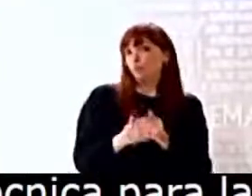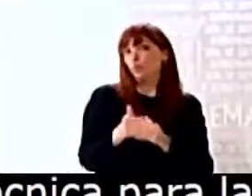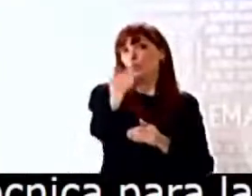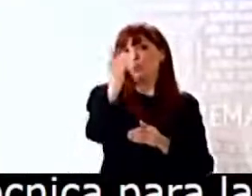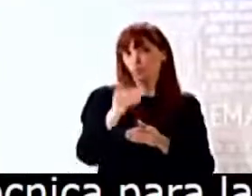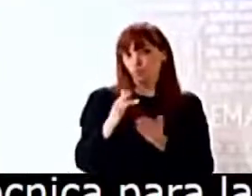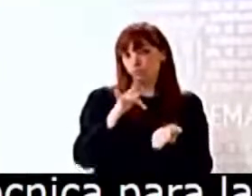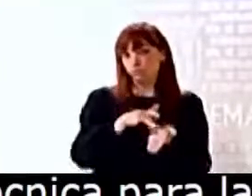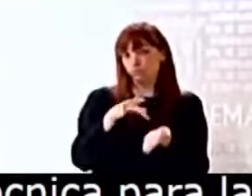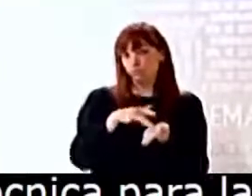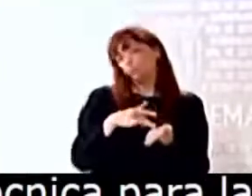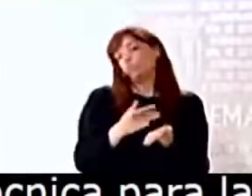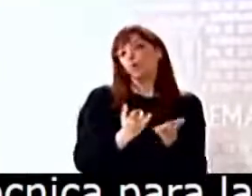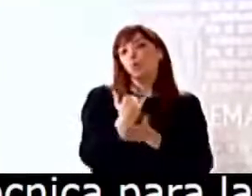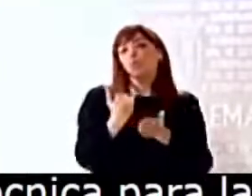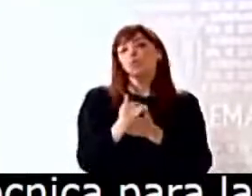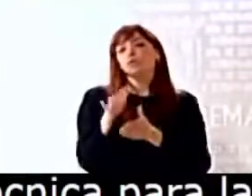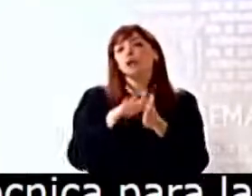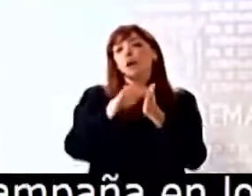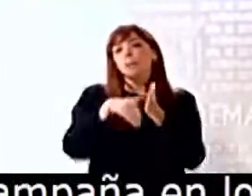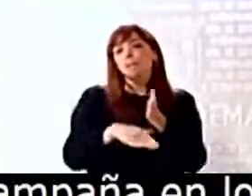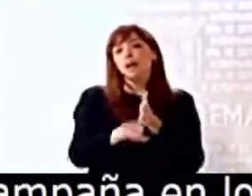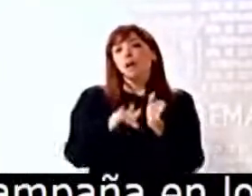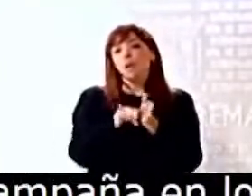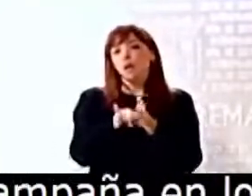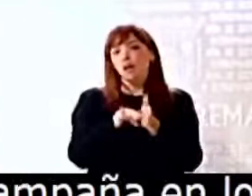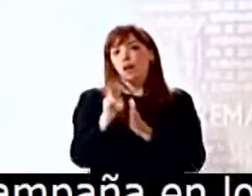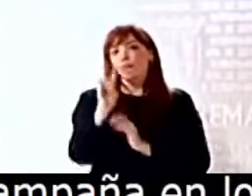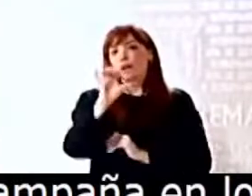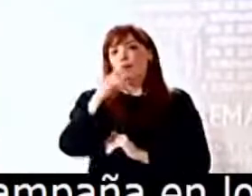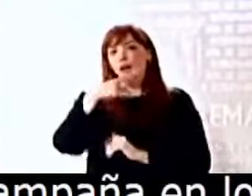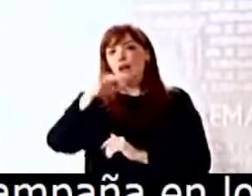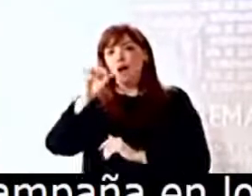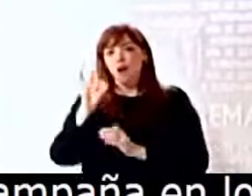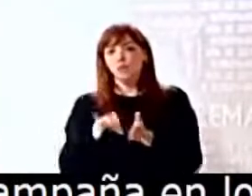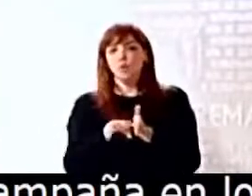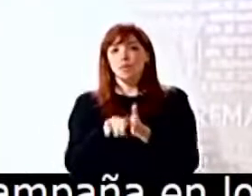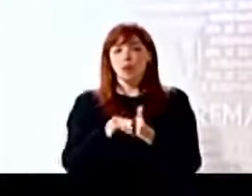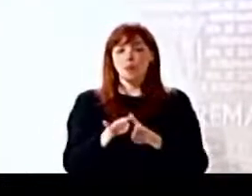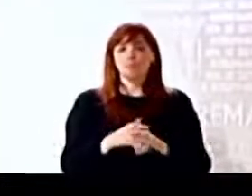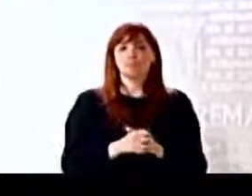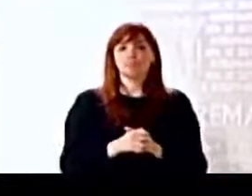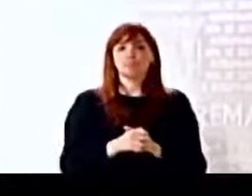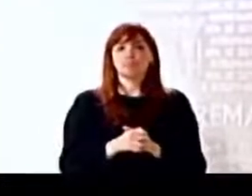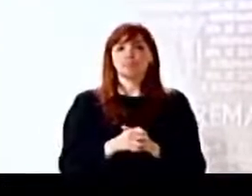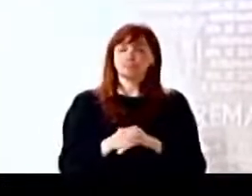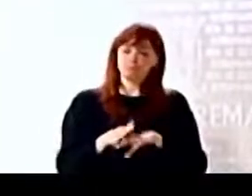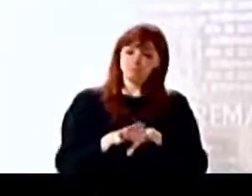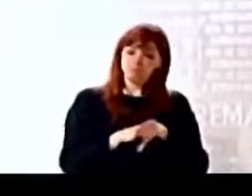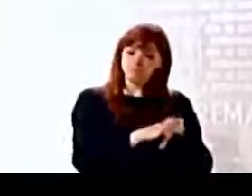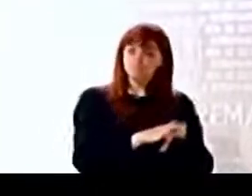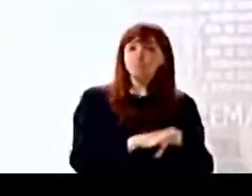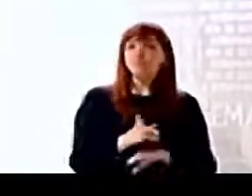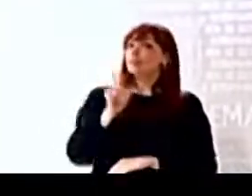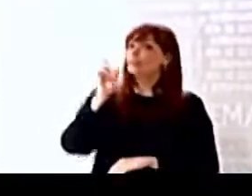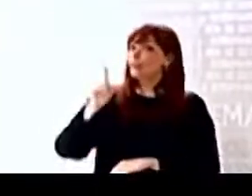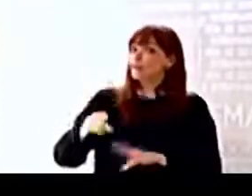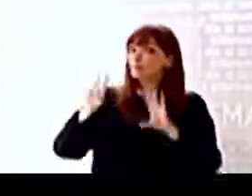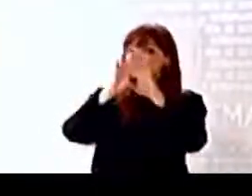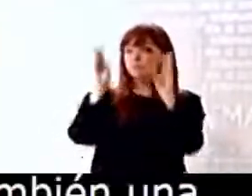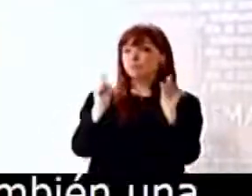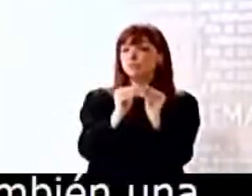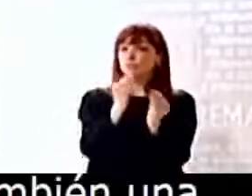en los cultivos de las vegas del Guadiana. Y dentro de Agricultura queremos hacer también una valoración